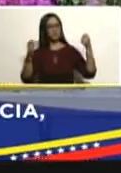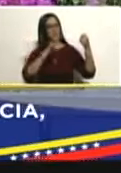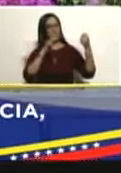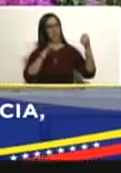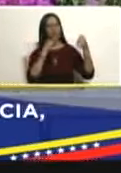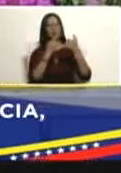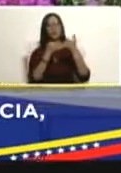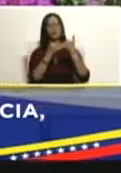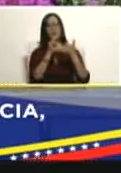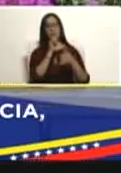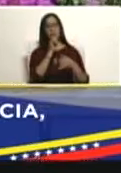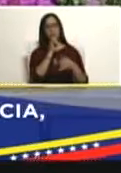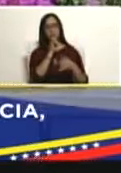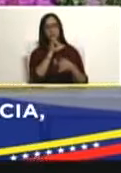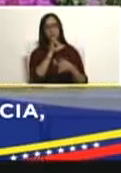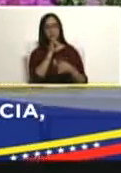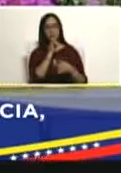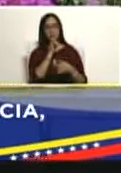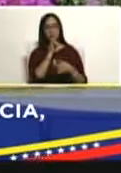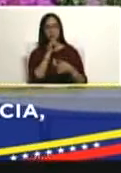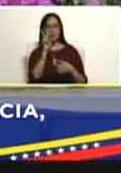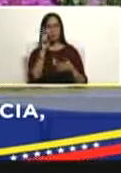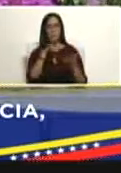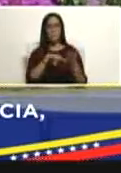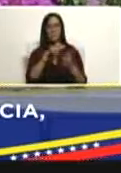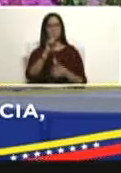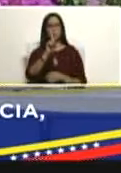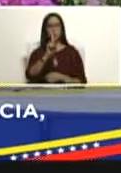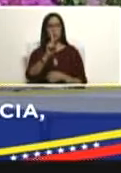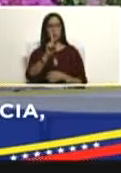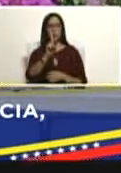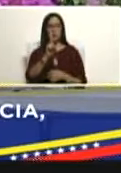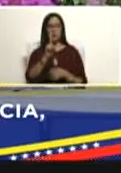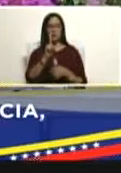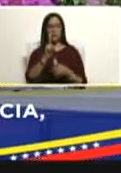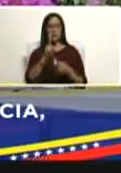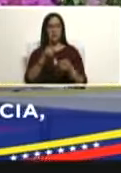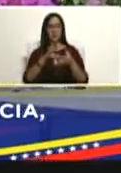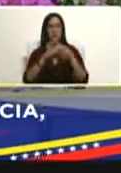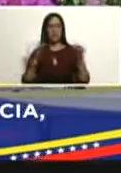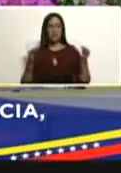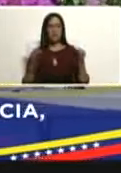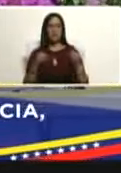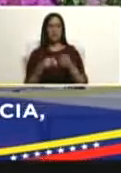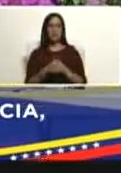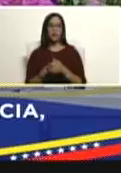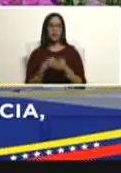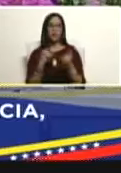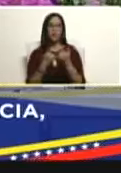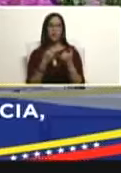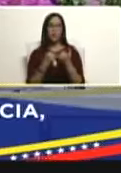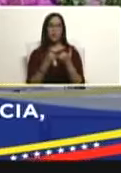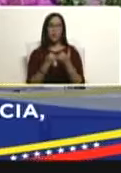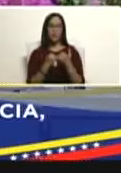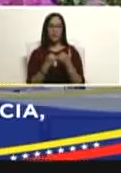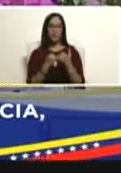Noticias, el 2001, de la cadena de armas, Últimas Noticias de la cadena Capriles,